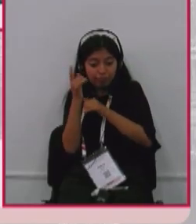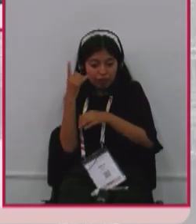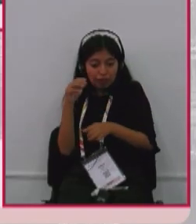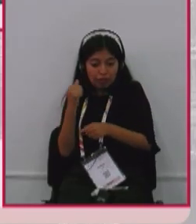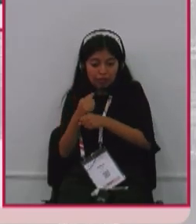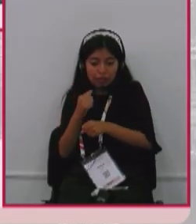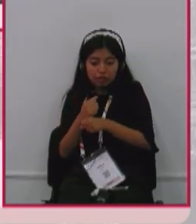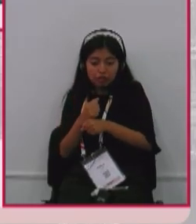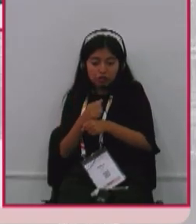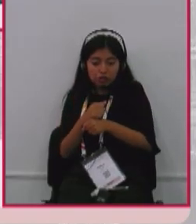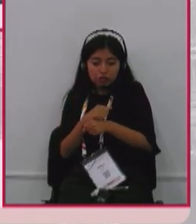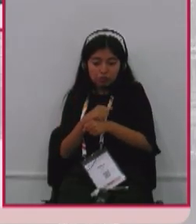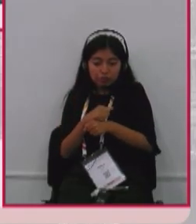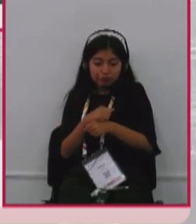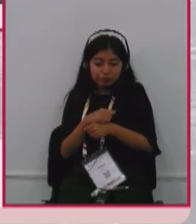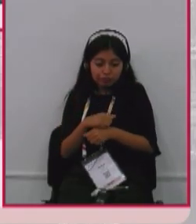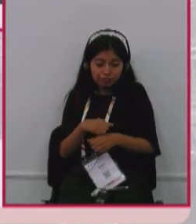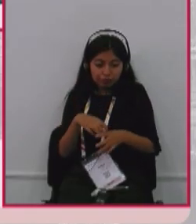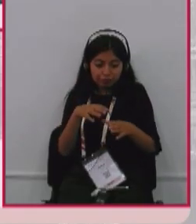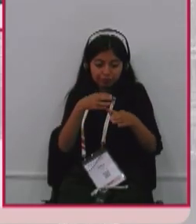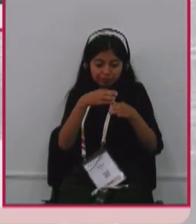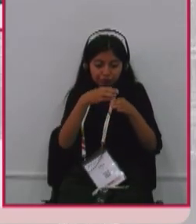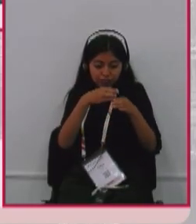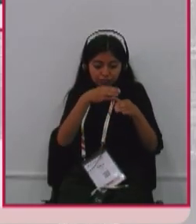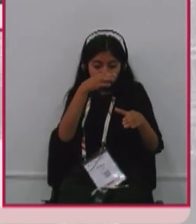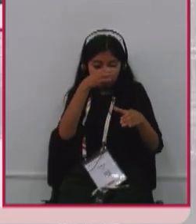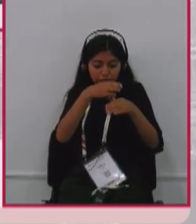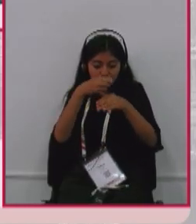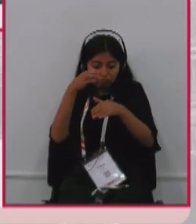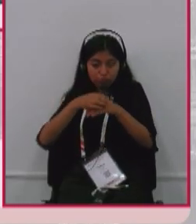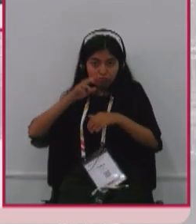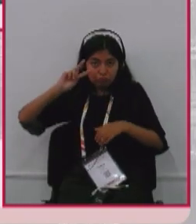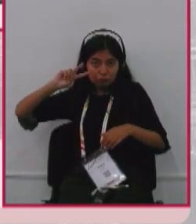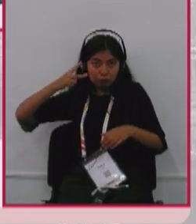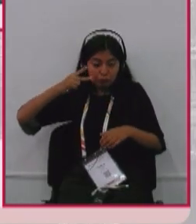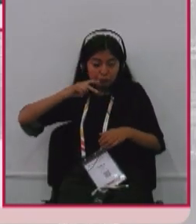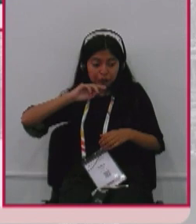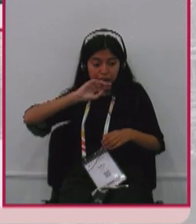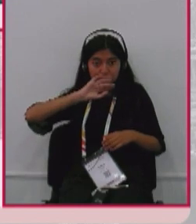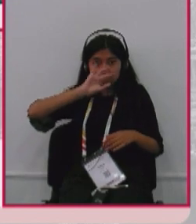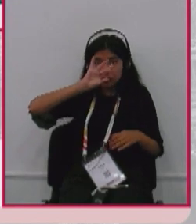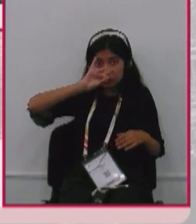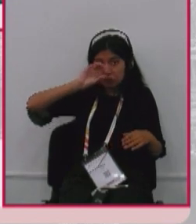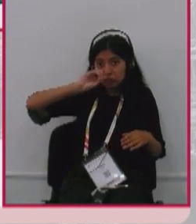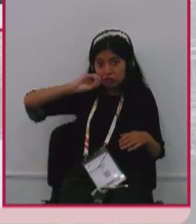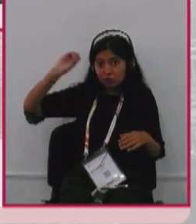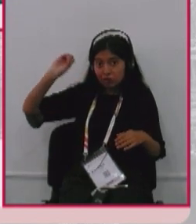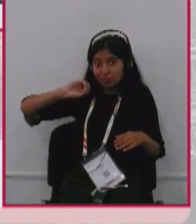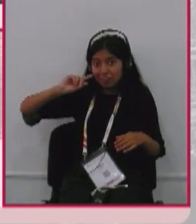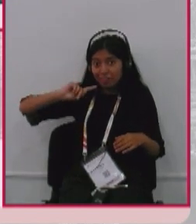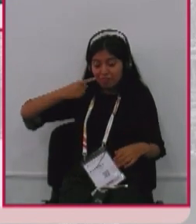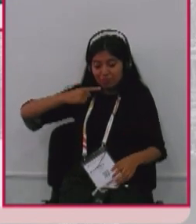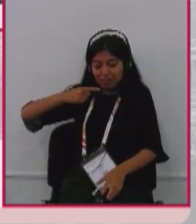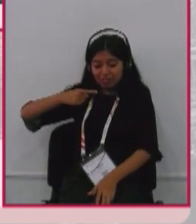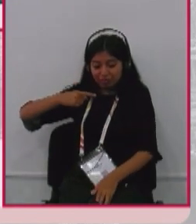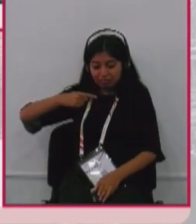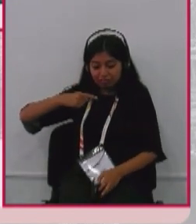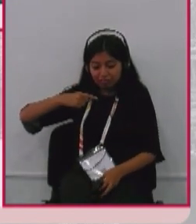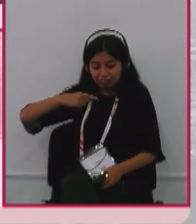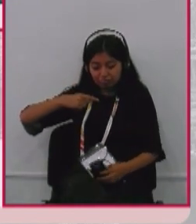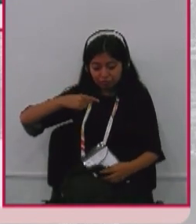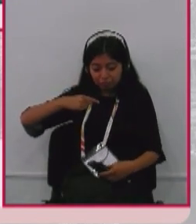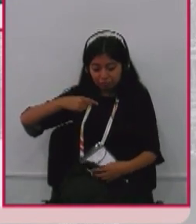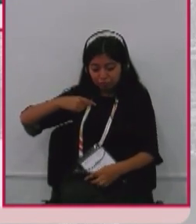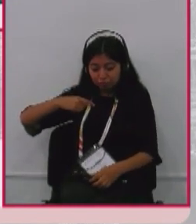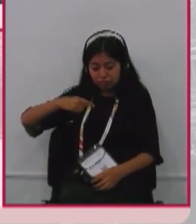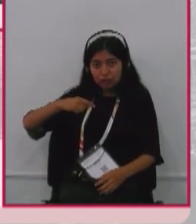Y lo que se hace es se toma ese concentrado y se flota por segunda vez al 80% de la primera. Y se